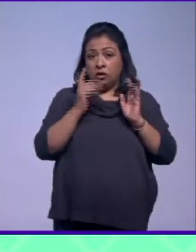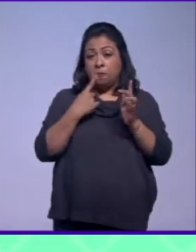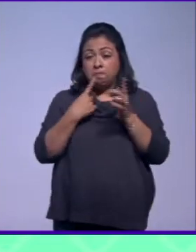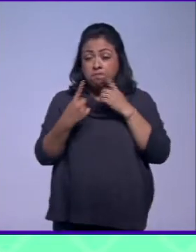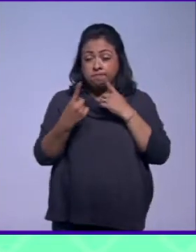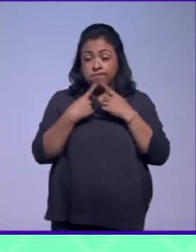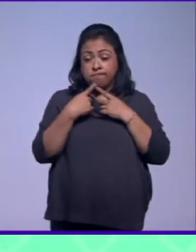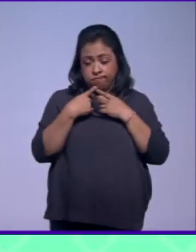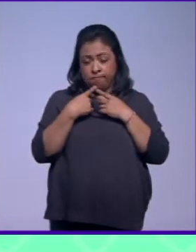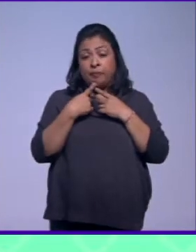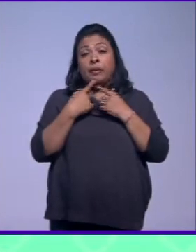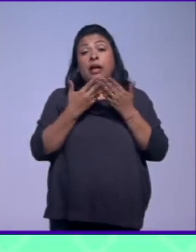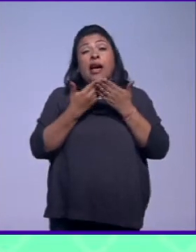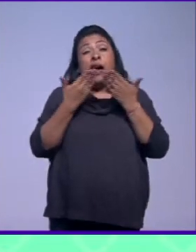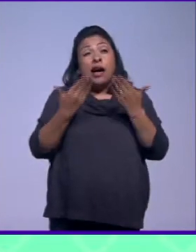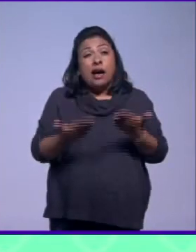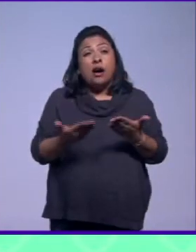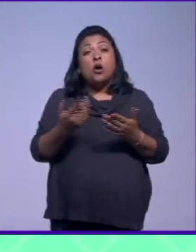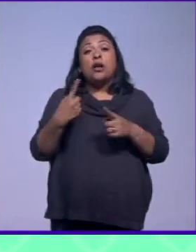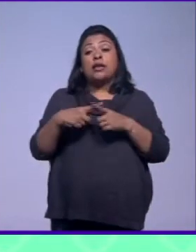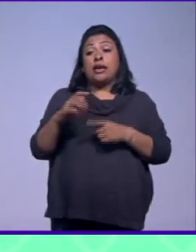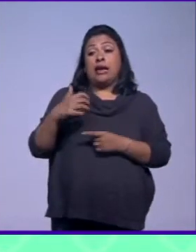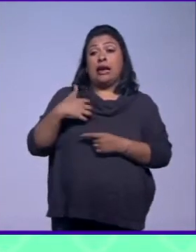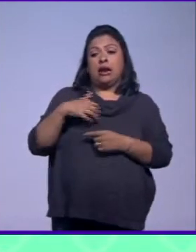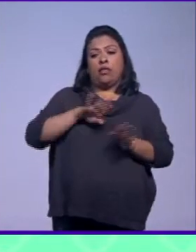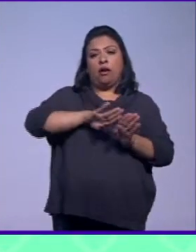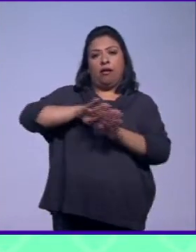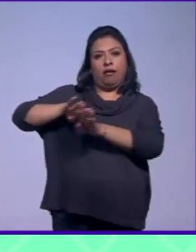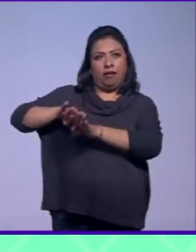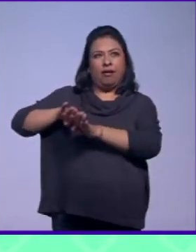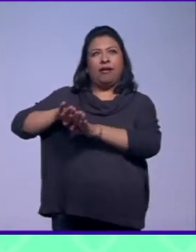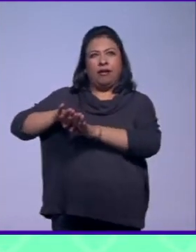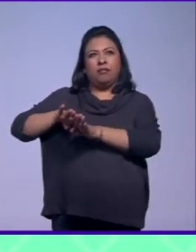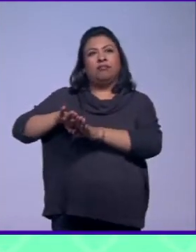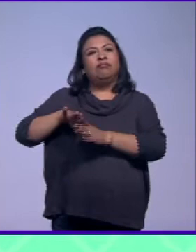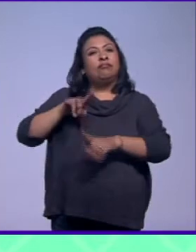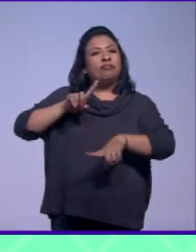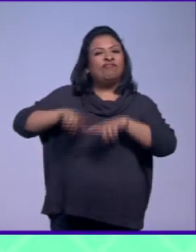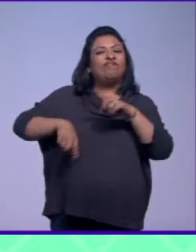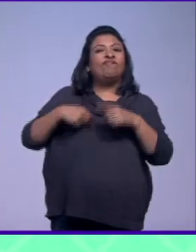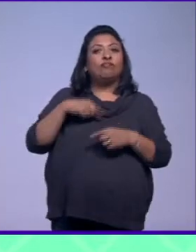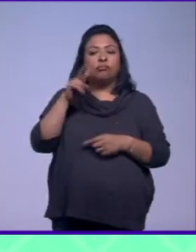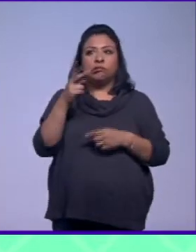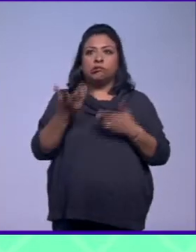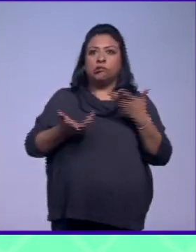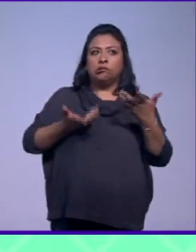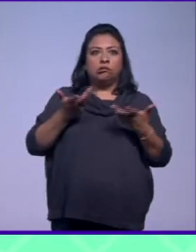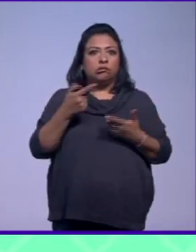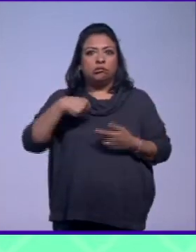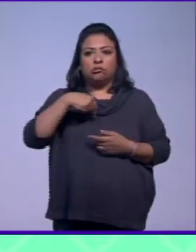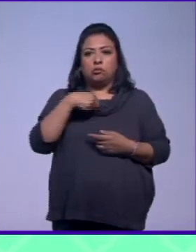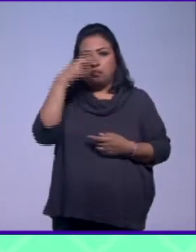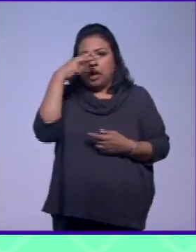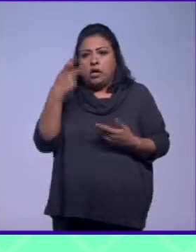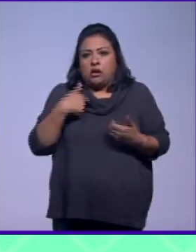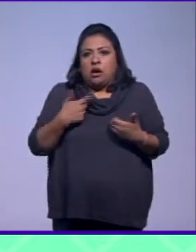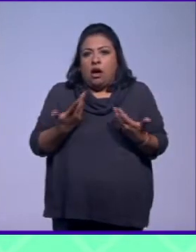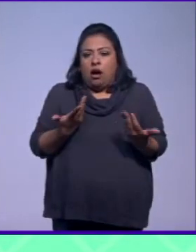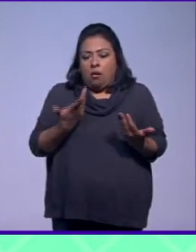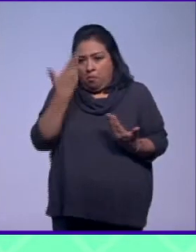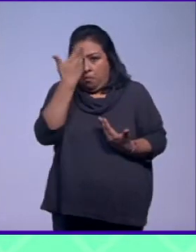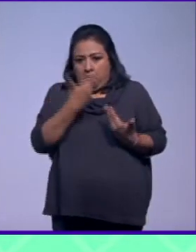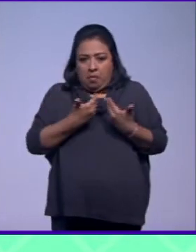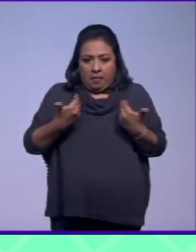básicamente canadá ha quitado de ahí con este comentario bueno pues si nos ponen la posición también difícil a nosotros y bueno